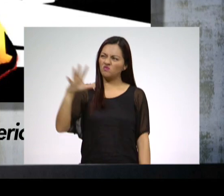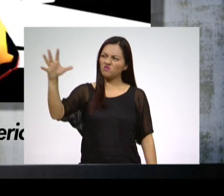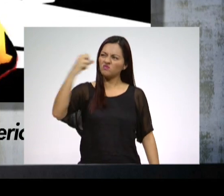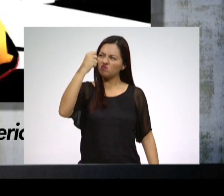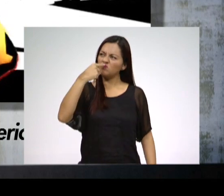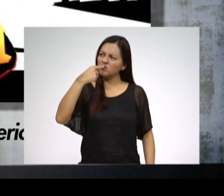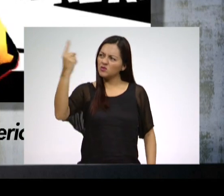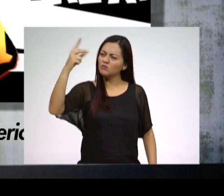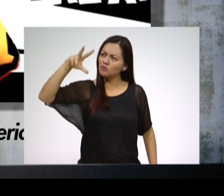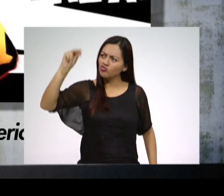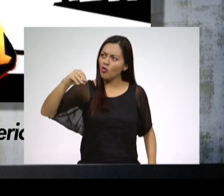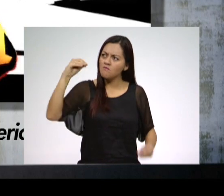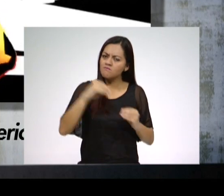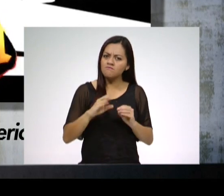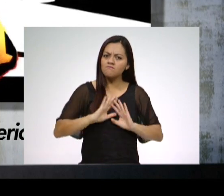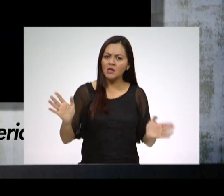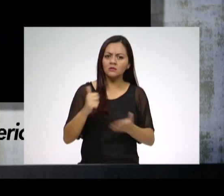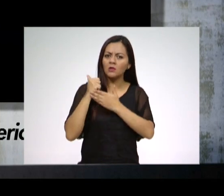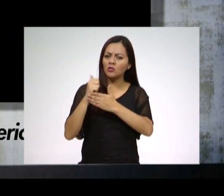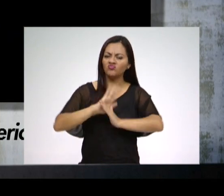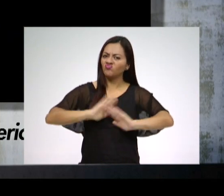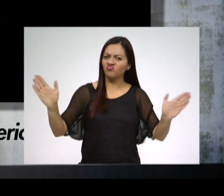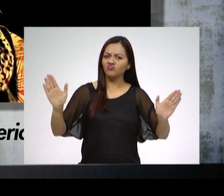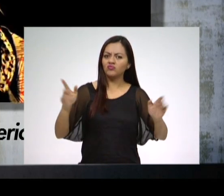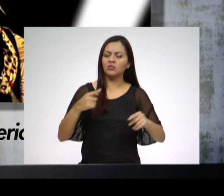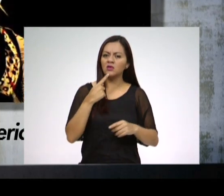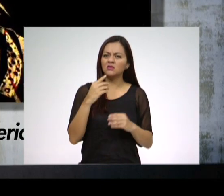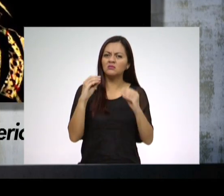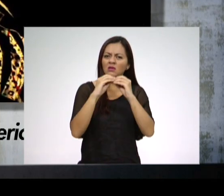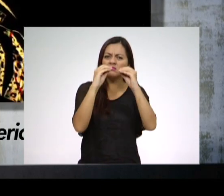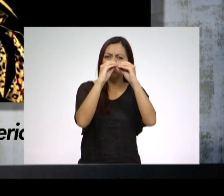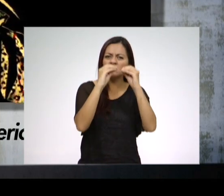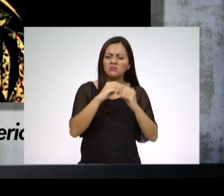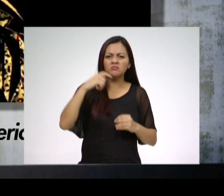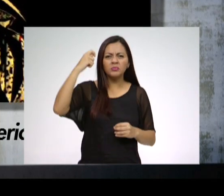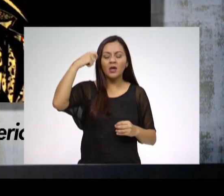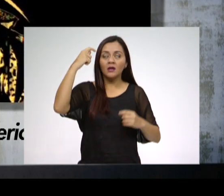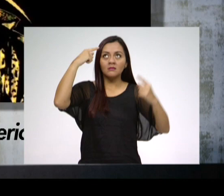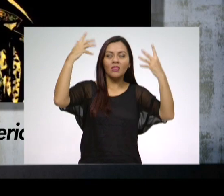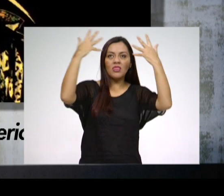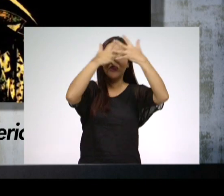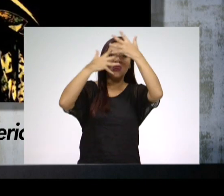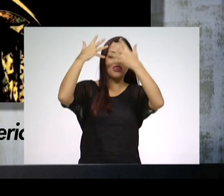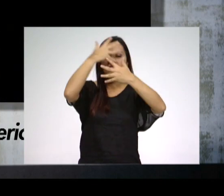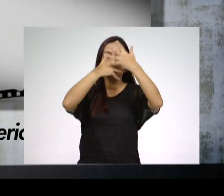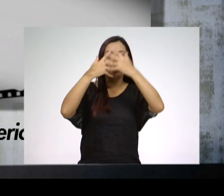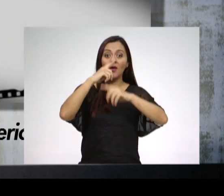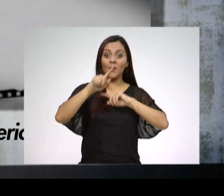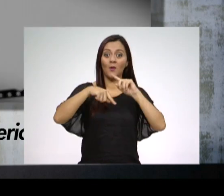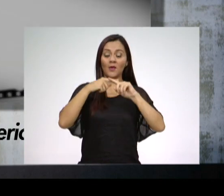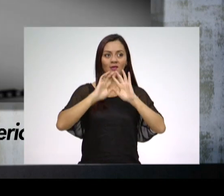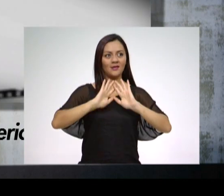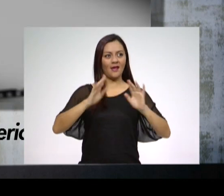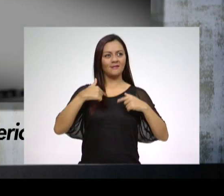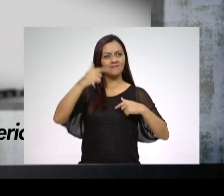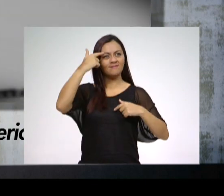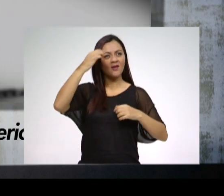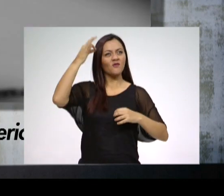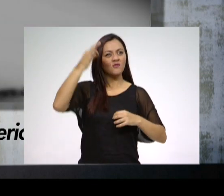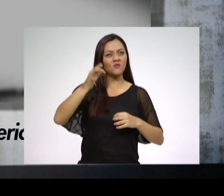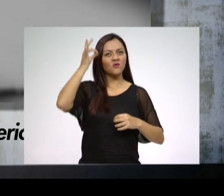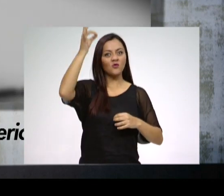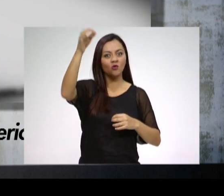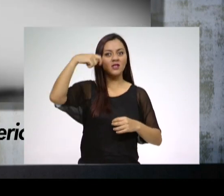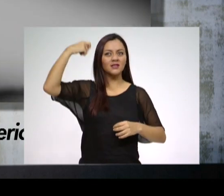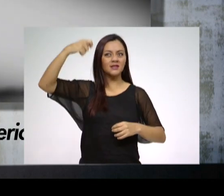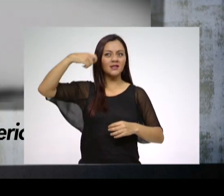secuestrada que no iba a ayudarle más. Tengo tantas pelis en mi cabeza que pienso que cuando haga cine y las grabe,